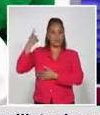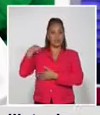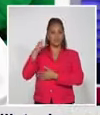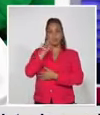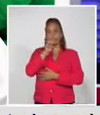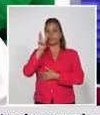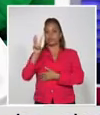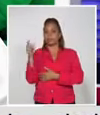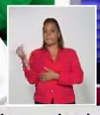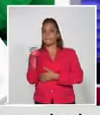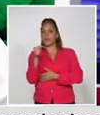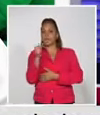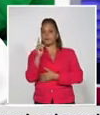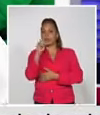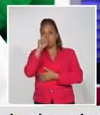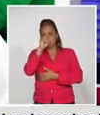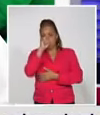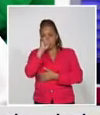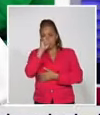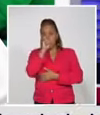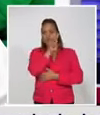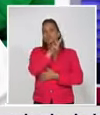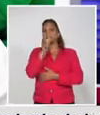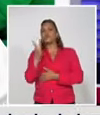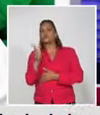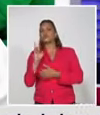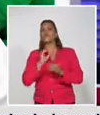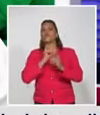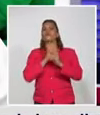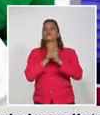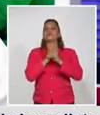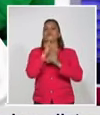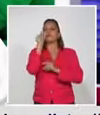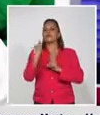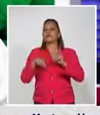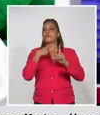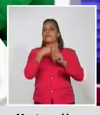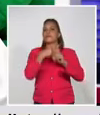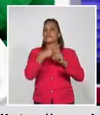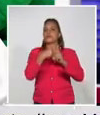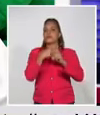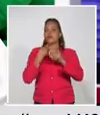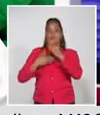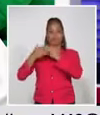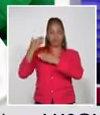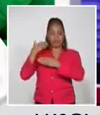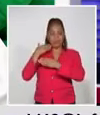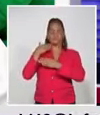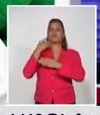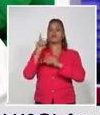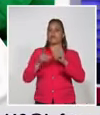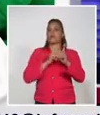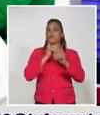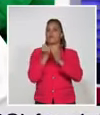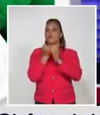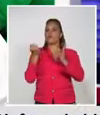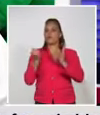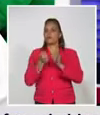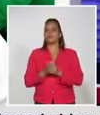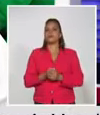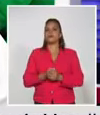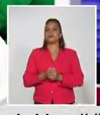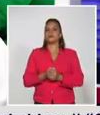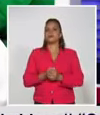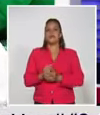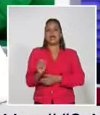año, 12 son contactos de casos confirmados ya previamente y hay un lactante